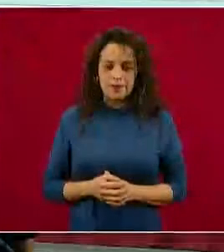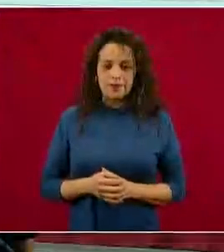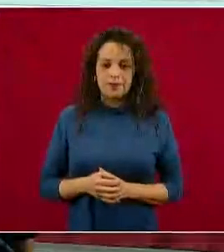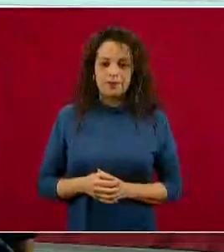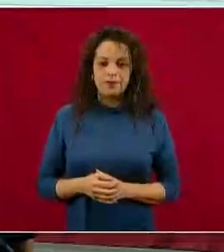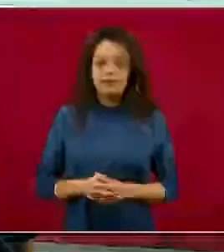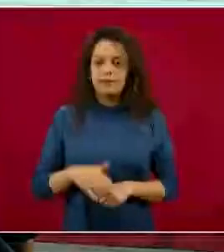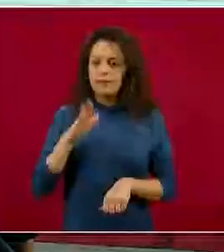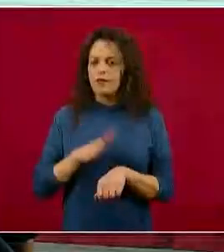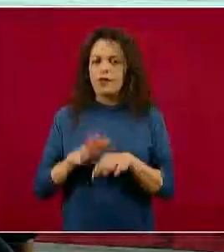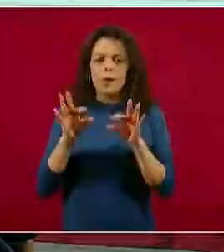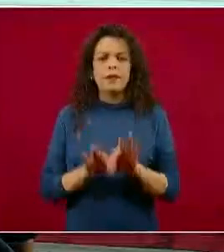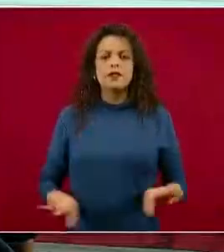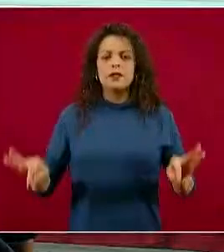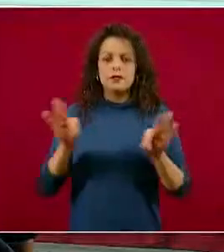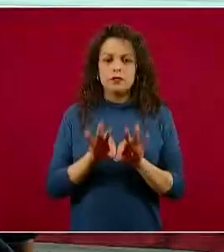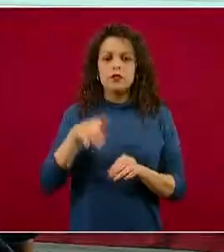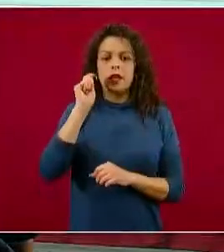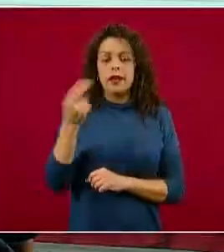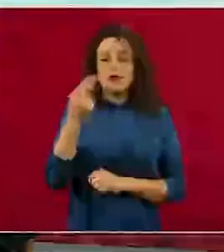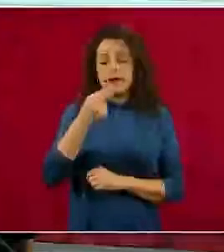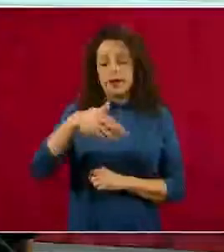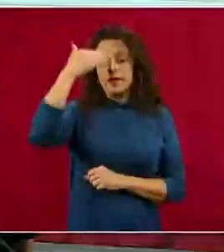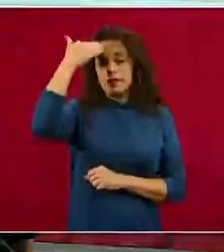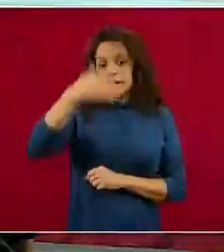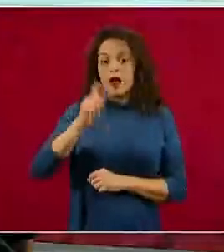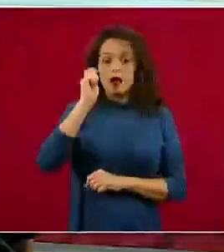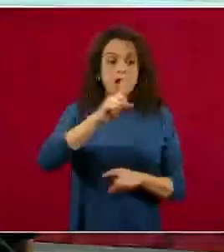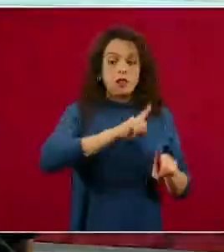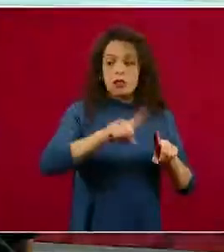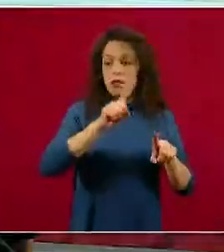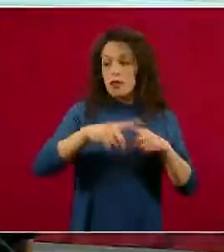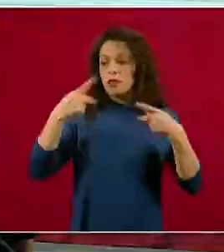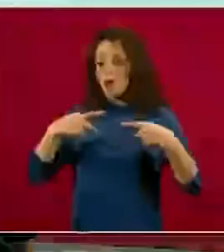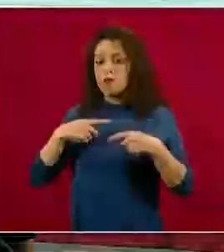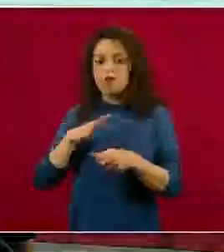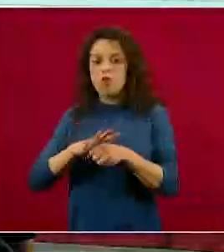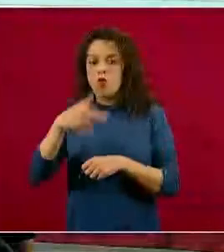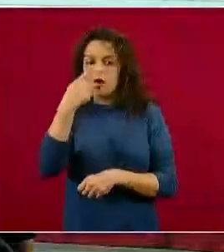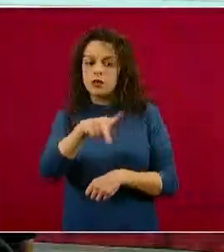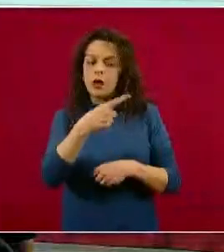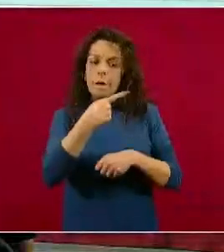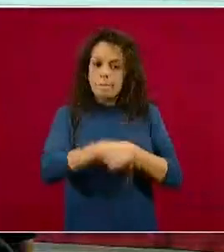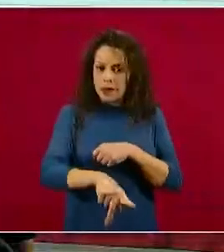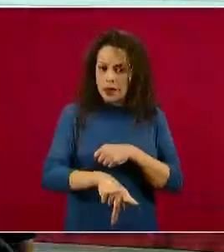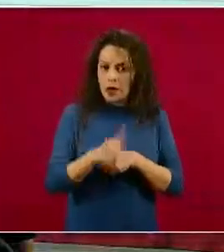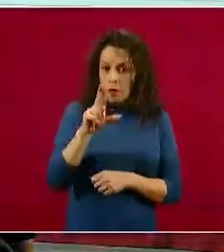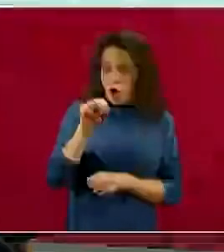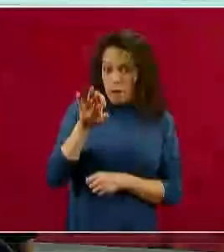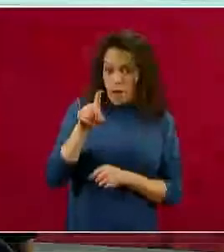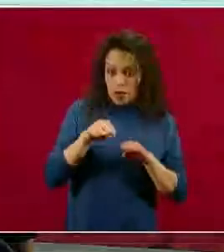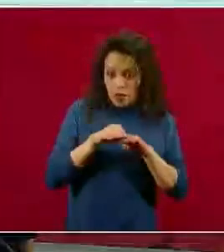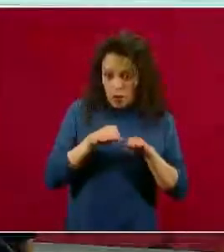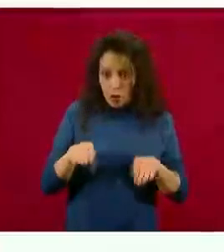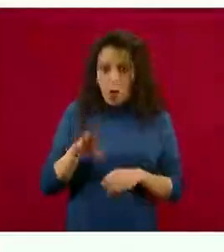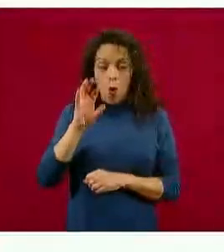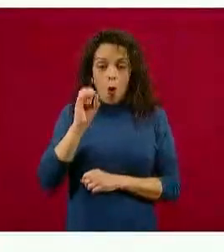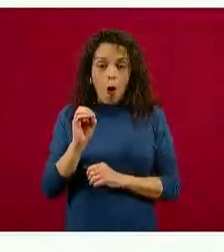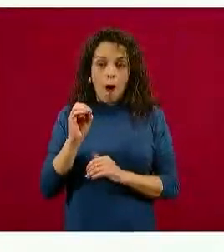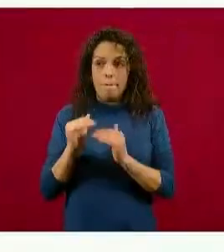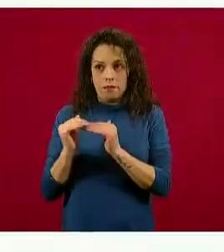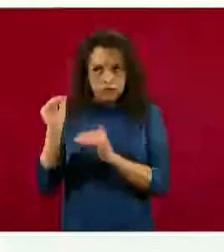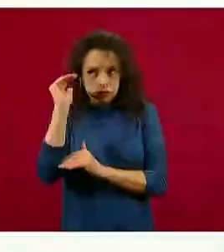para detectar también es conocer el riesgo, conocer que las diferentes personas qué riesgo tienen, si es un riesgo promedio, si es un riesgo que está por